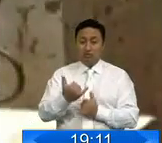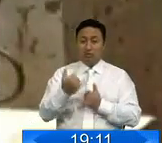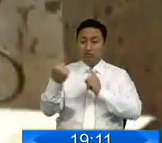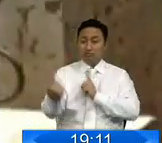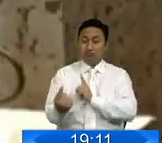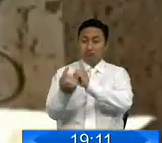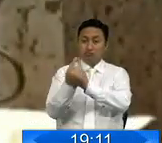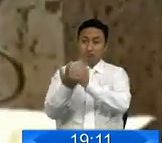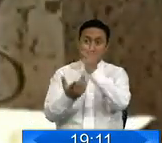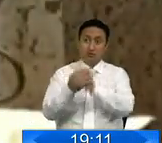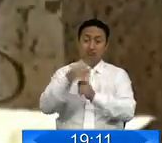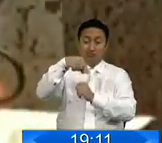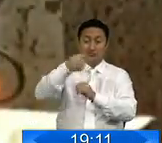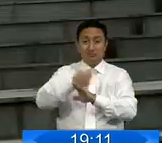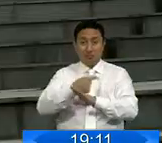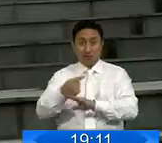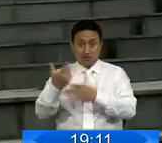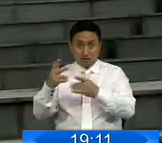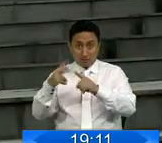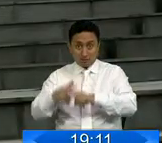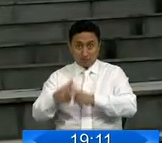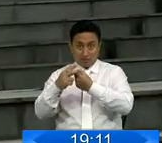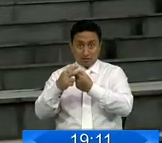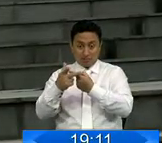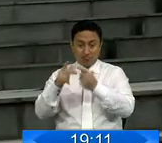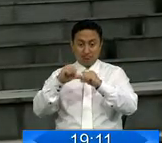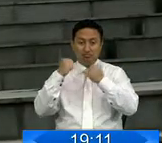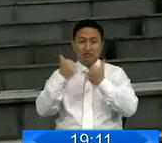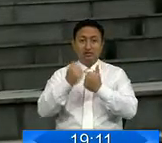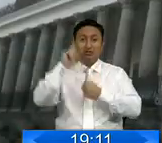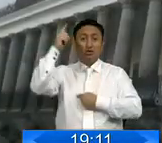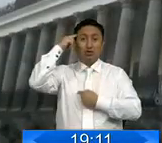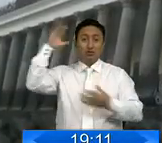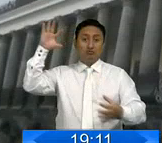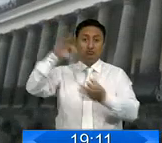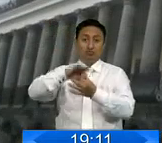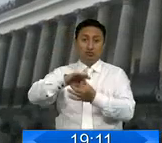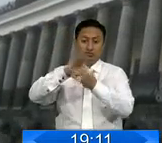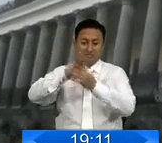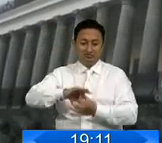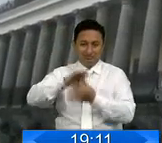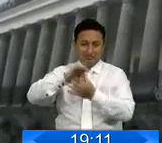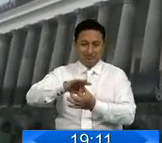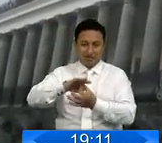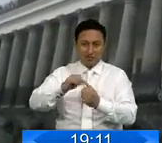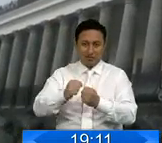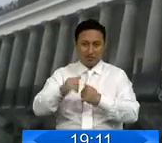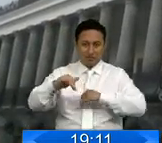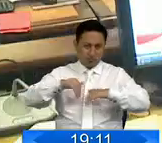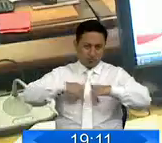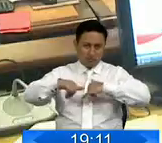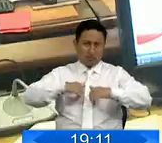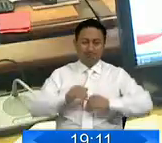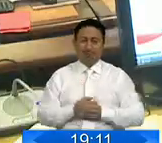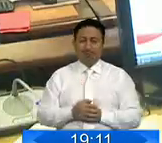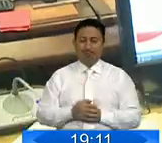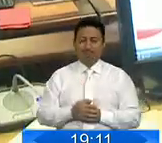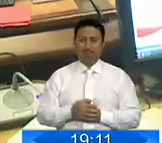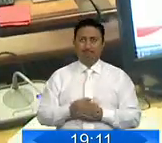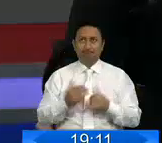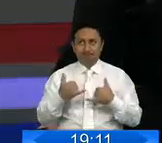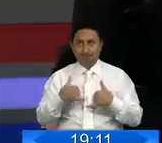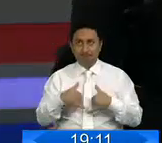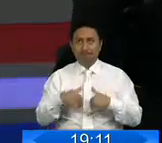que podría darse esta misma semana, la Asamblea y el Ejecutivo puedan mantener una relación más fluida. Informó Javier